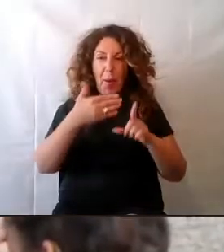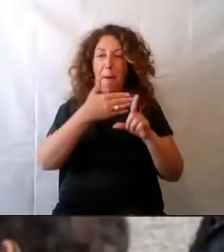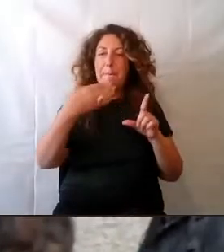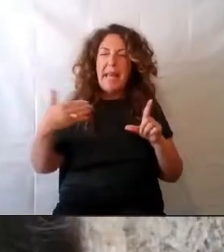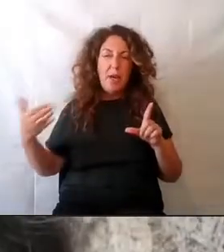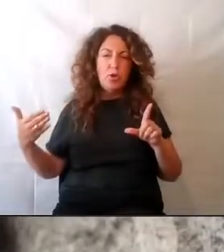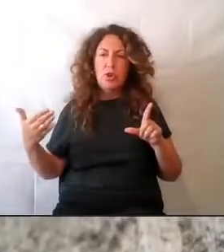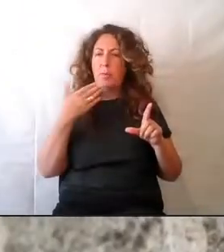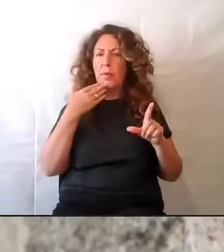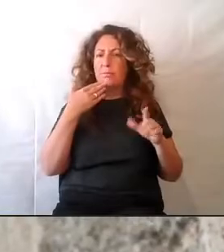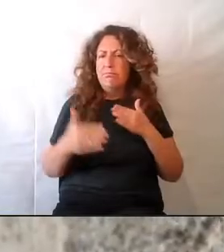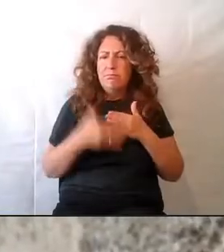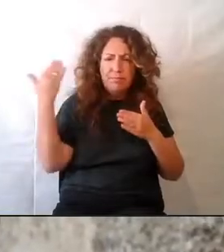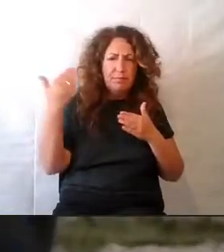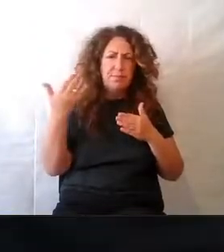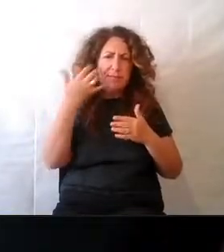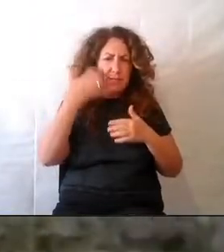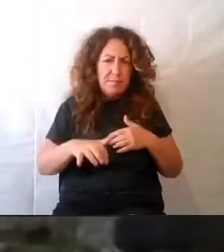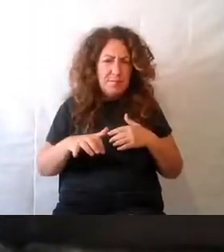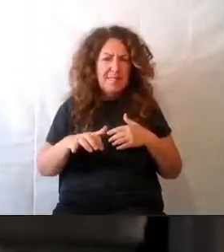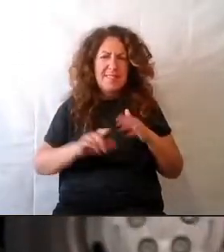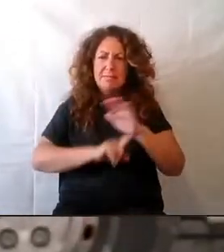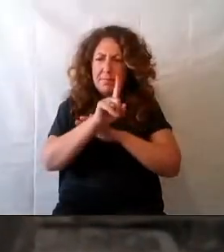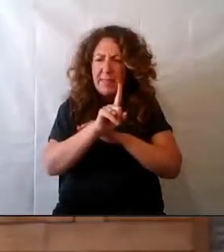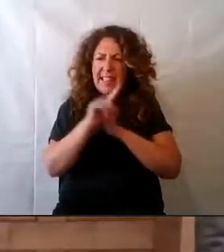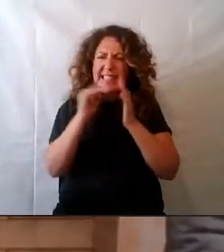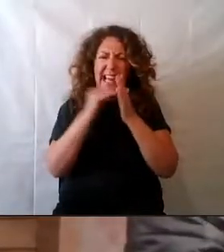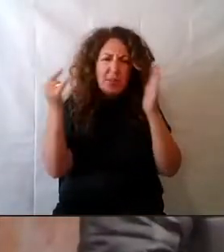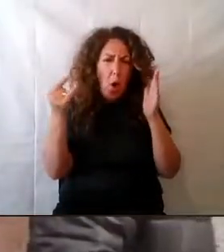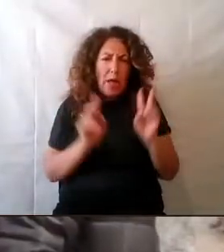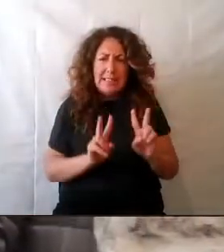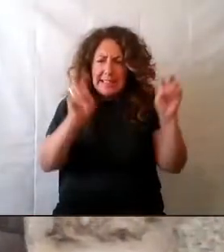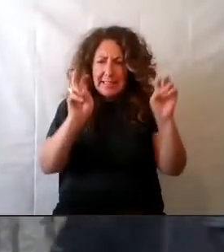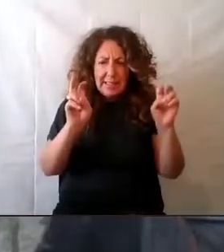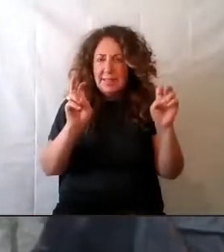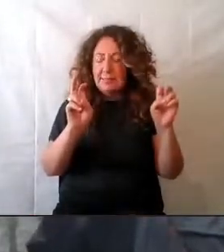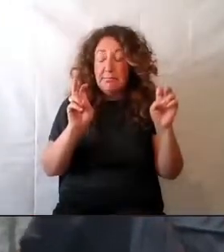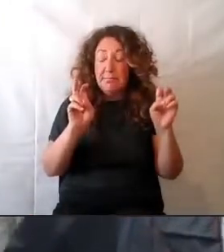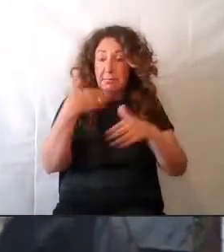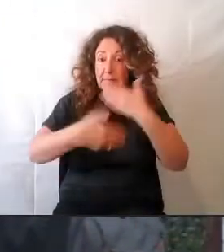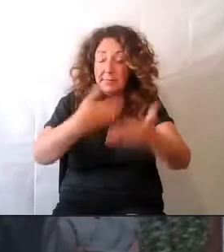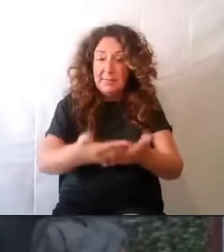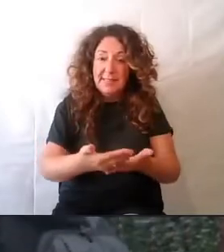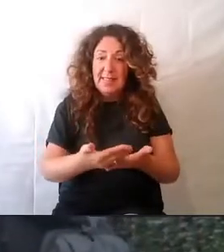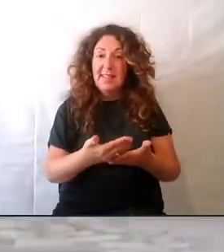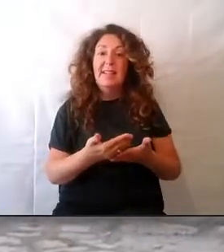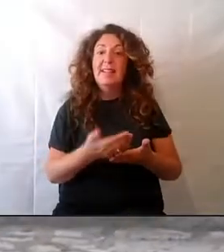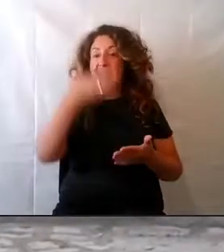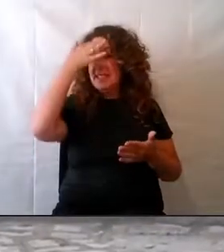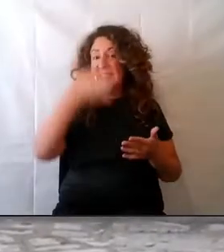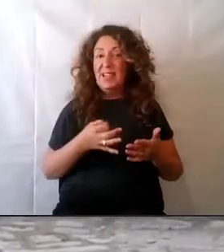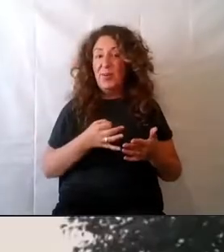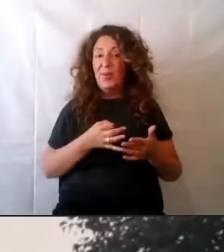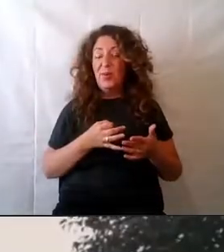en el desarrollo de tecnologías disruptivas emergentes y seguro que pocos años